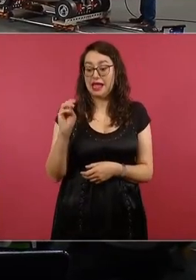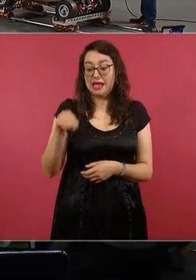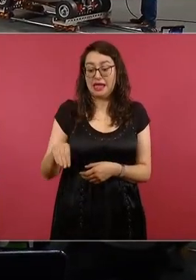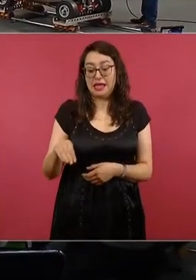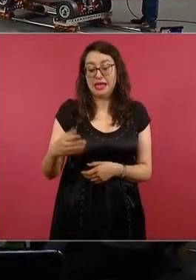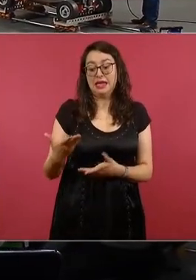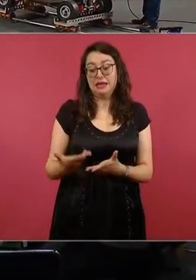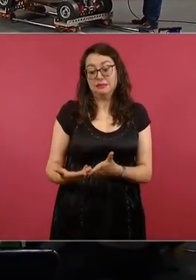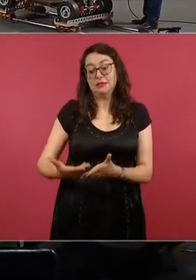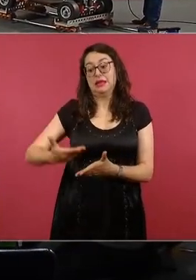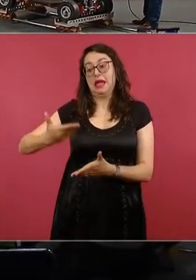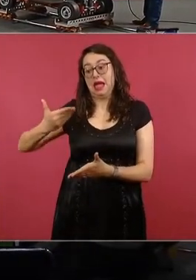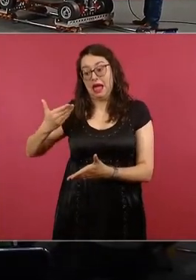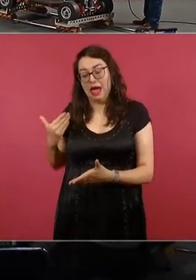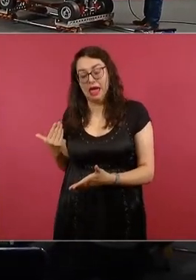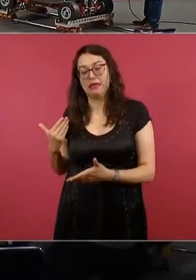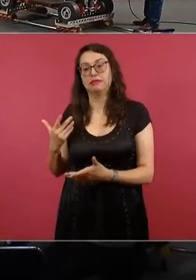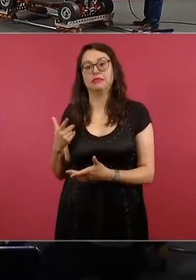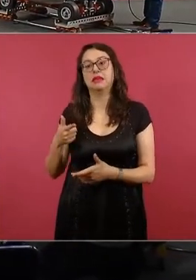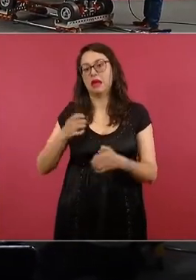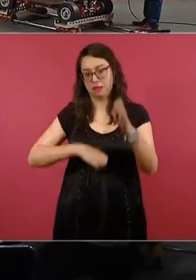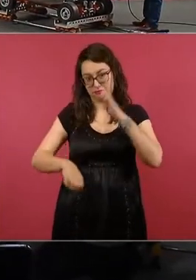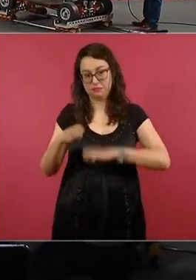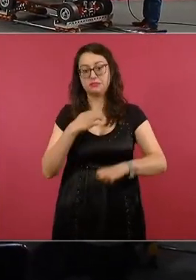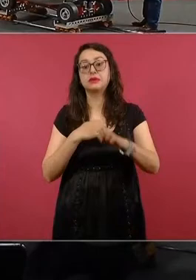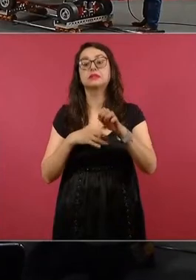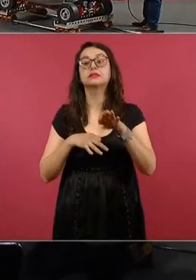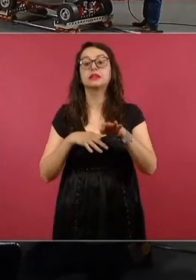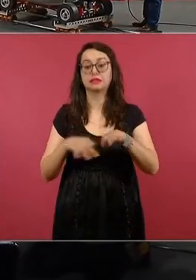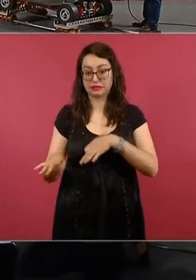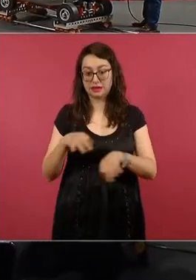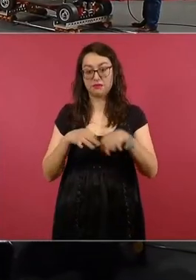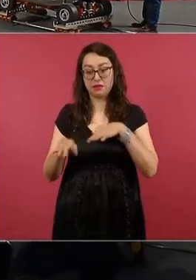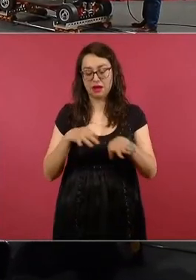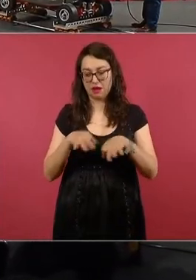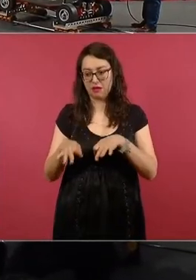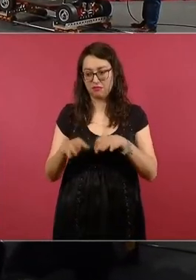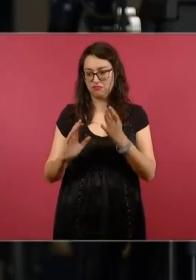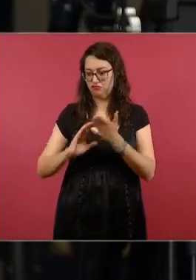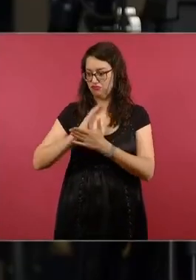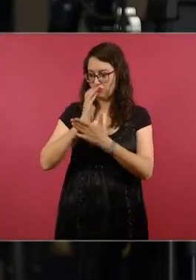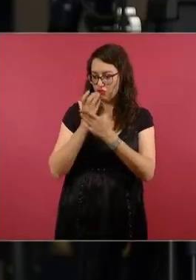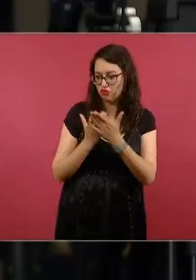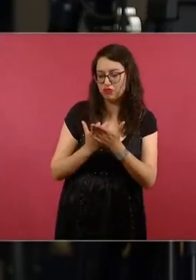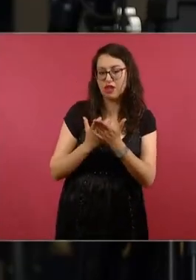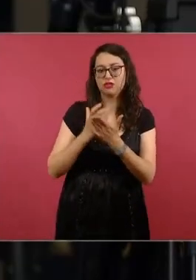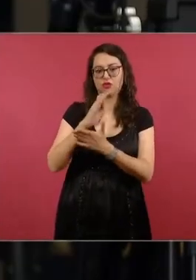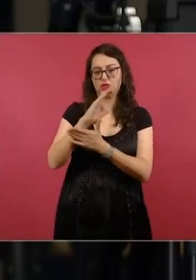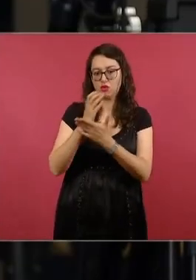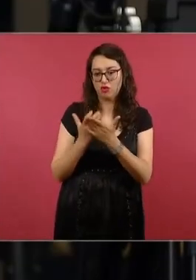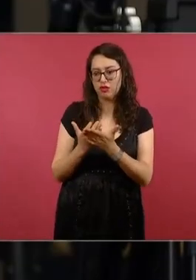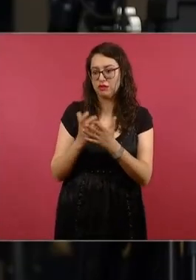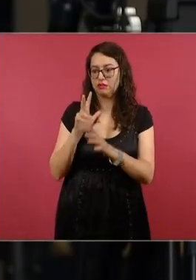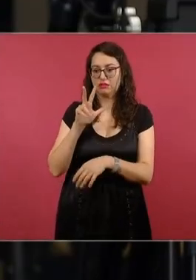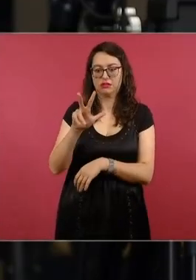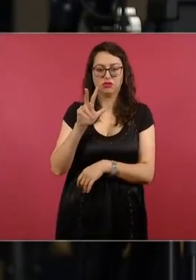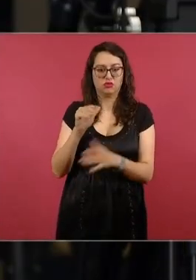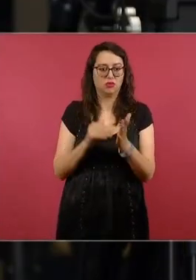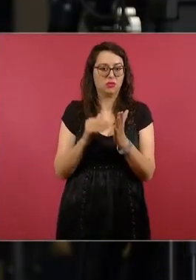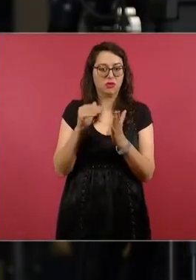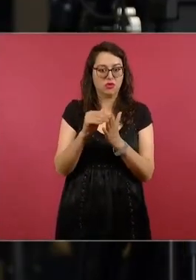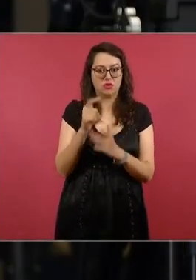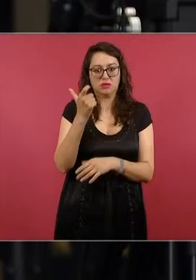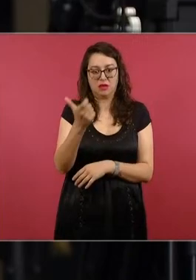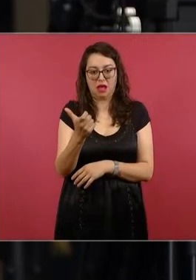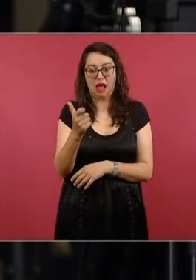contratista de esta dependencia y en agosto de 2023, Desarrollo Sustentable Arro consiguió un contrato de obra pública en la comisión por 18 millones de pesos. Y